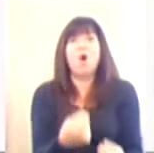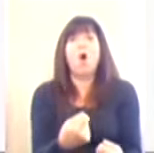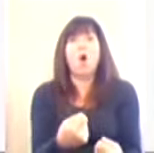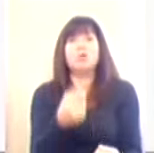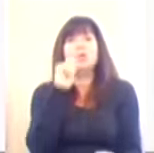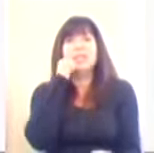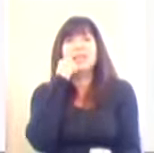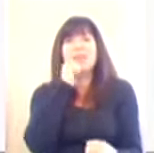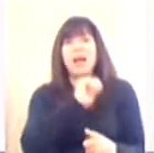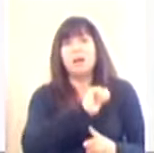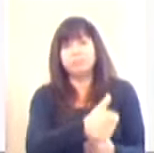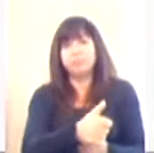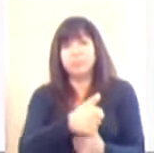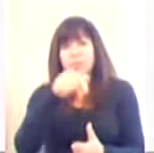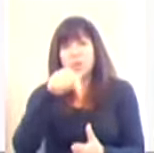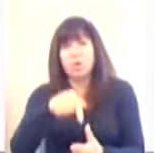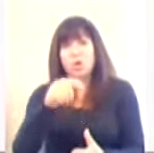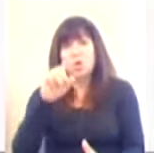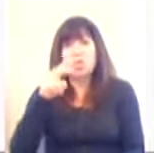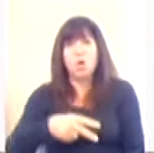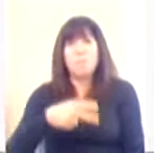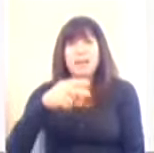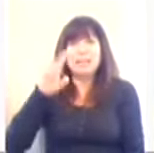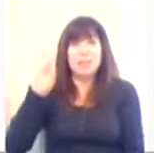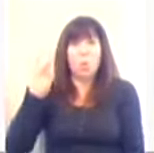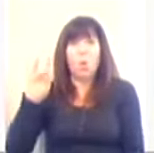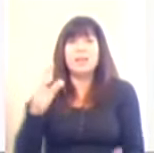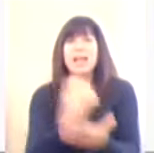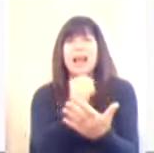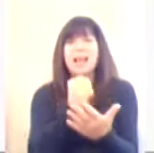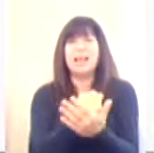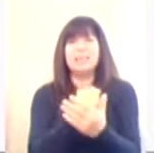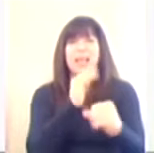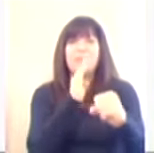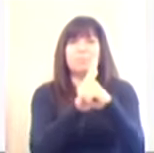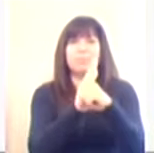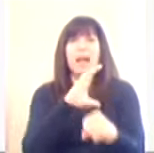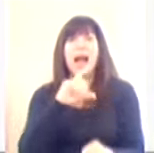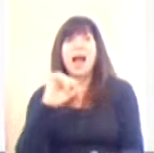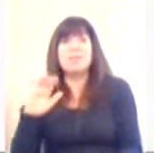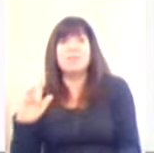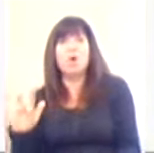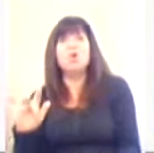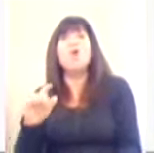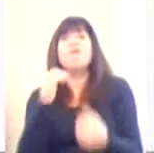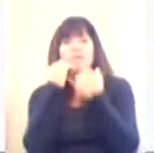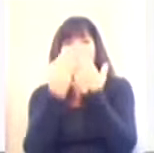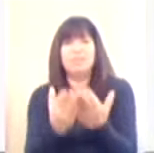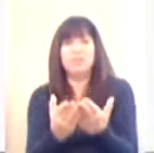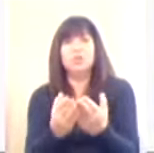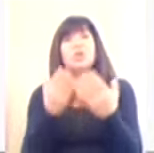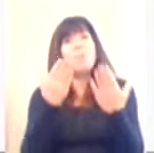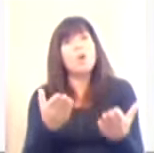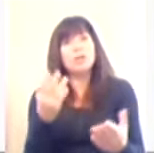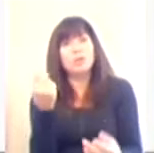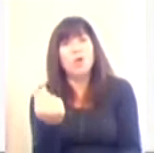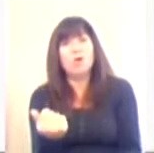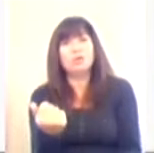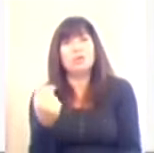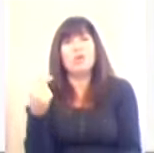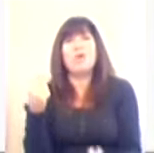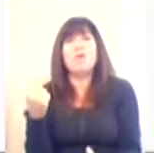abatir al 2050 y alcanzar la carbono neutralidad es beneficioso, por eso es un costo negativo. Pero el costo por